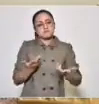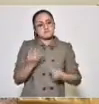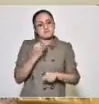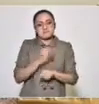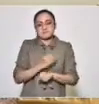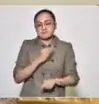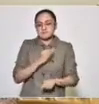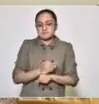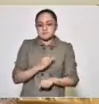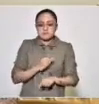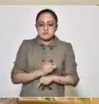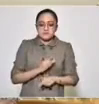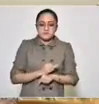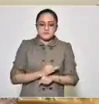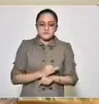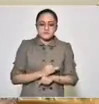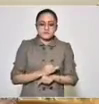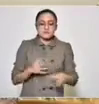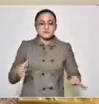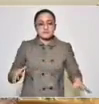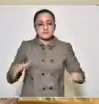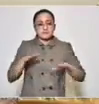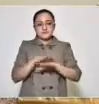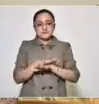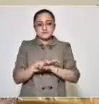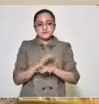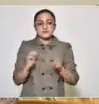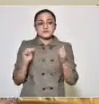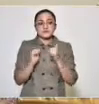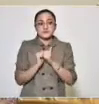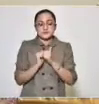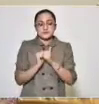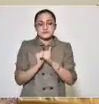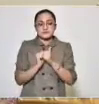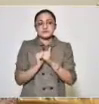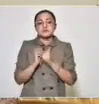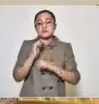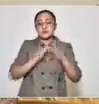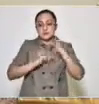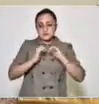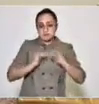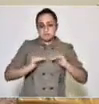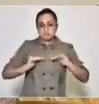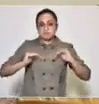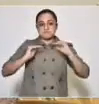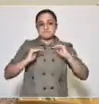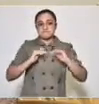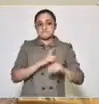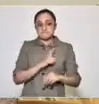tiene que restituirse con la recuperación económica.